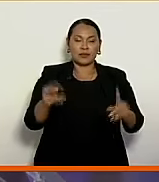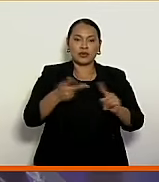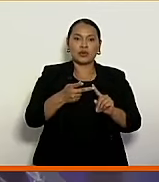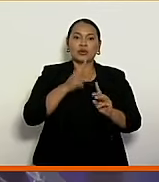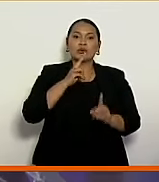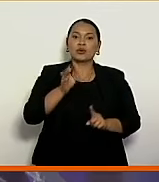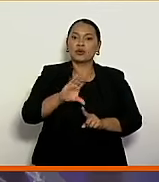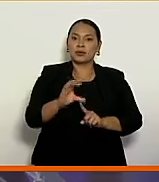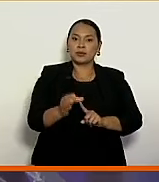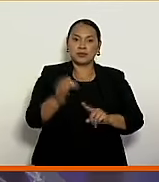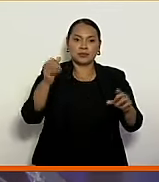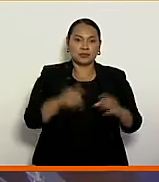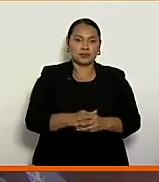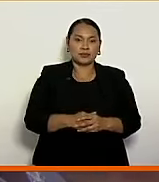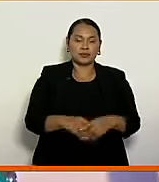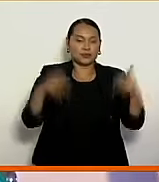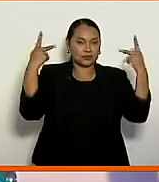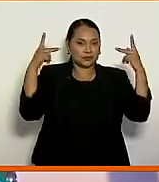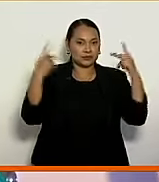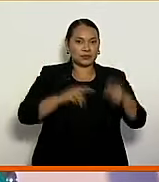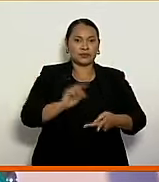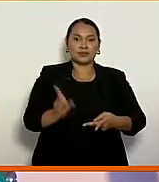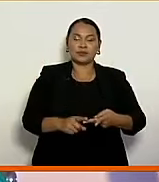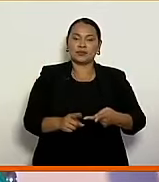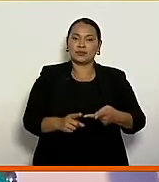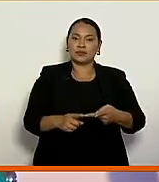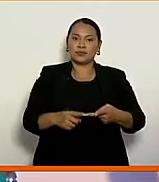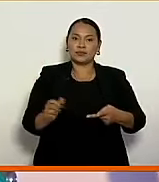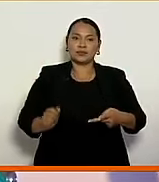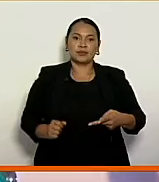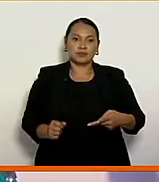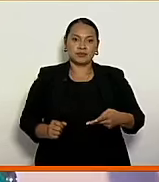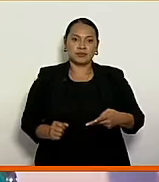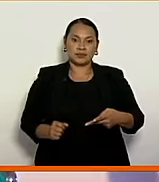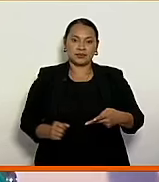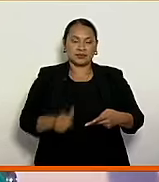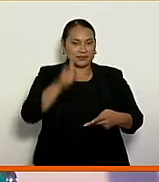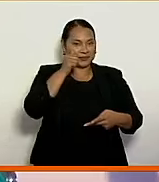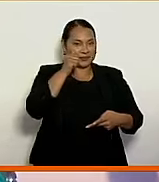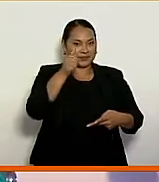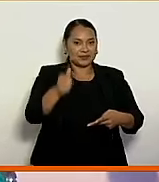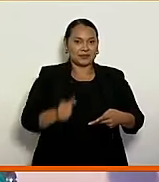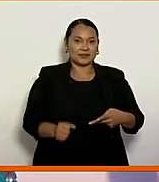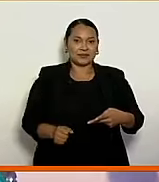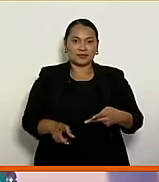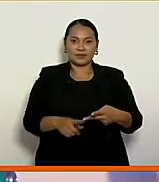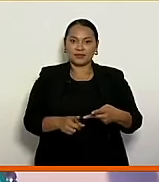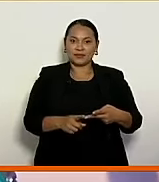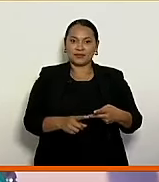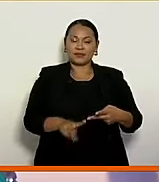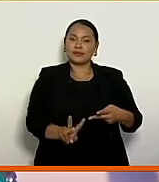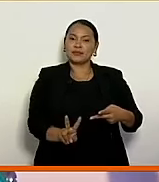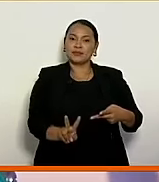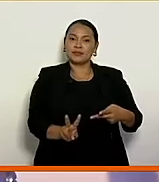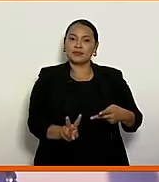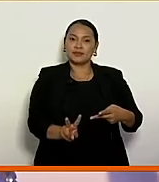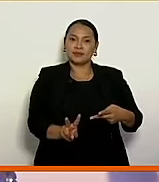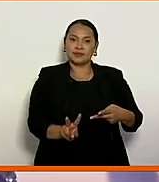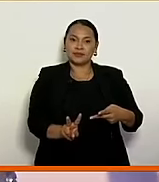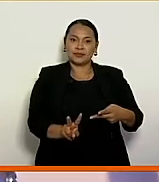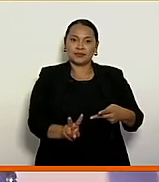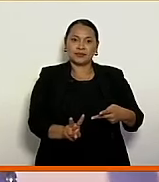su catrachada pulpe. En tu segunda posición, tu primer dígito, atentos, porque este es el 2, tu segundo